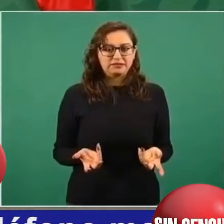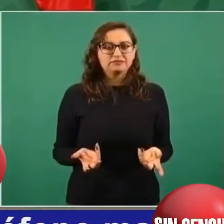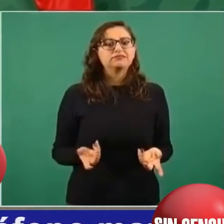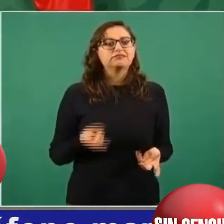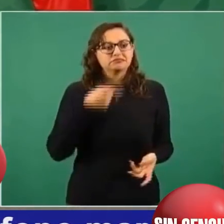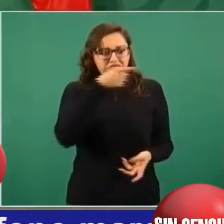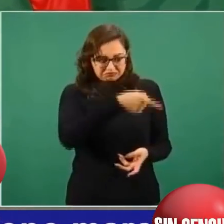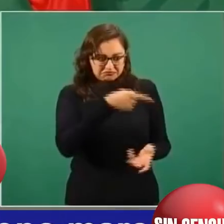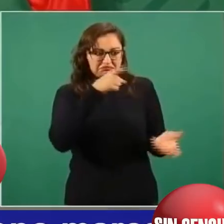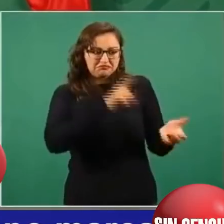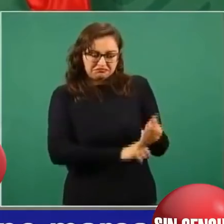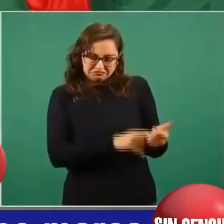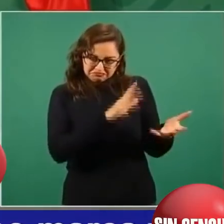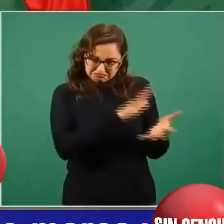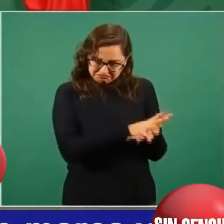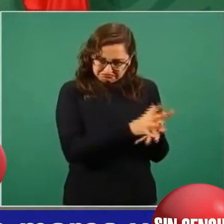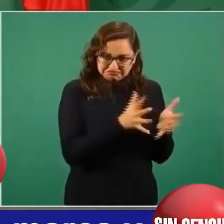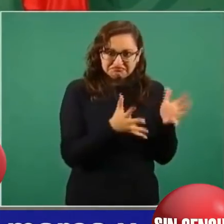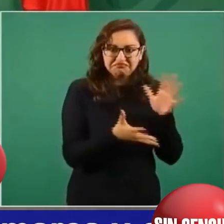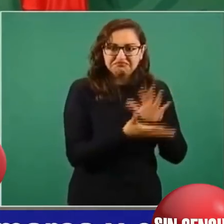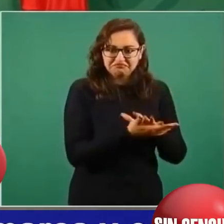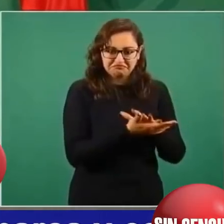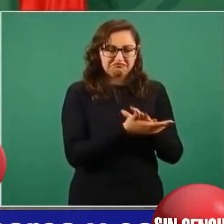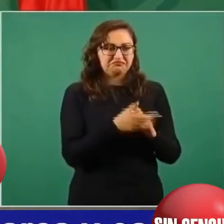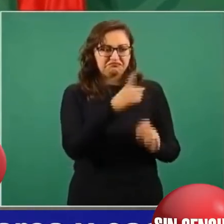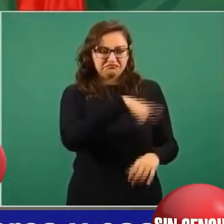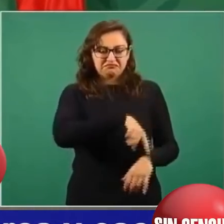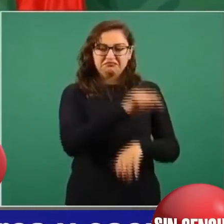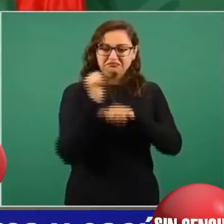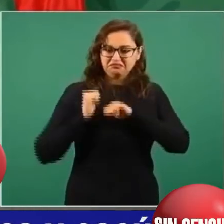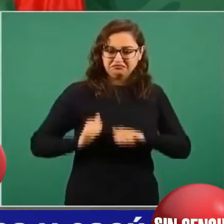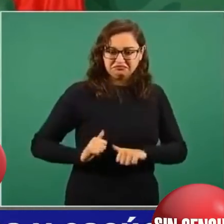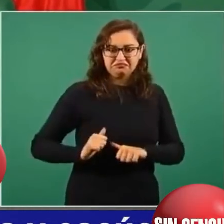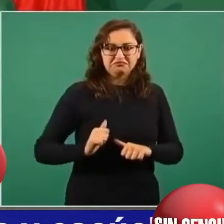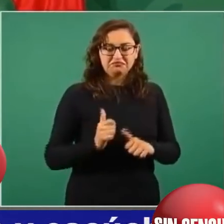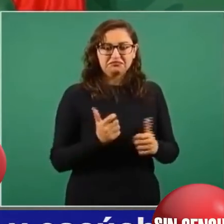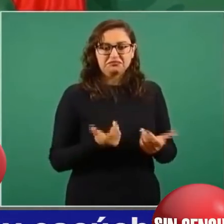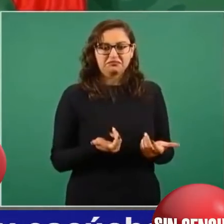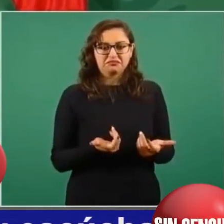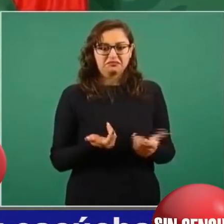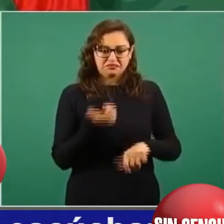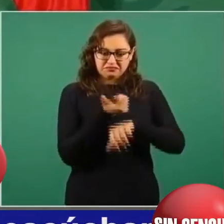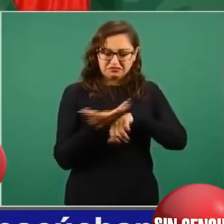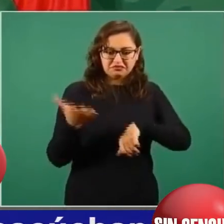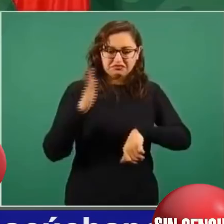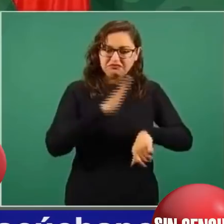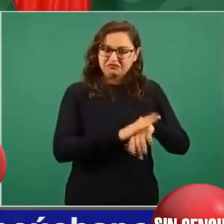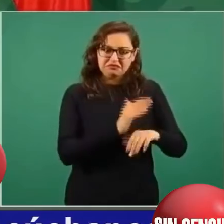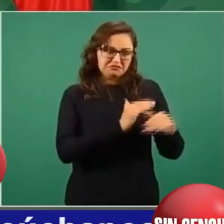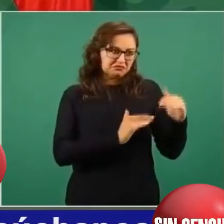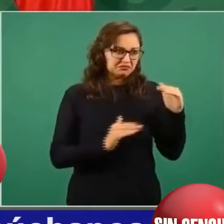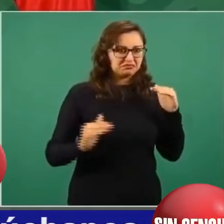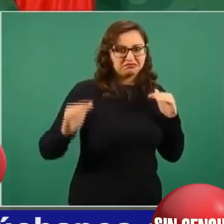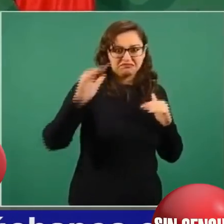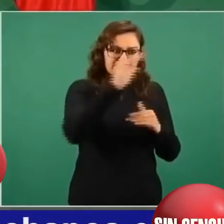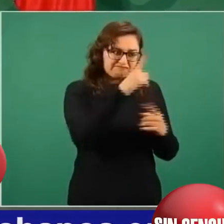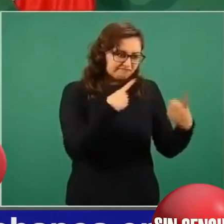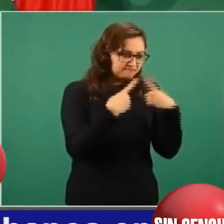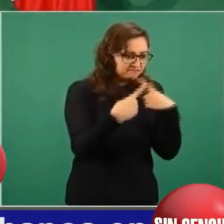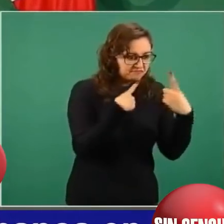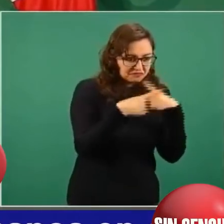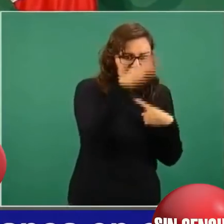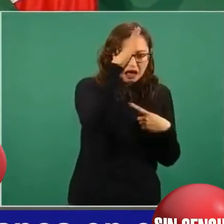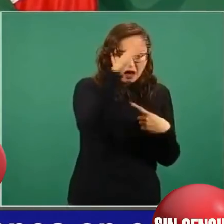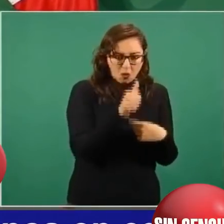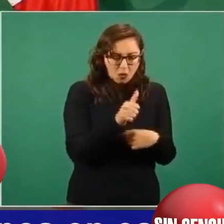Fraguados desde lo más alto de la administración pública.